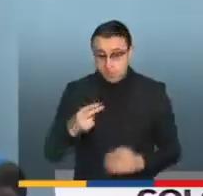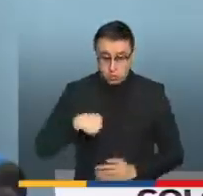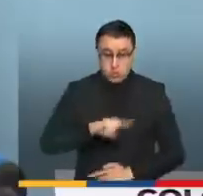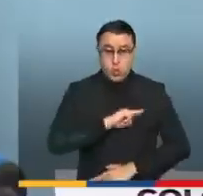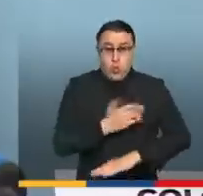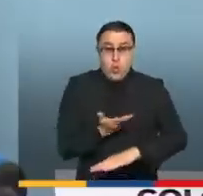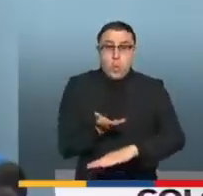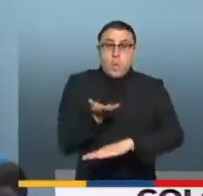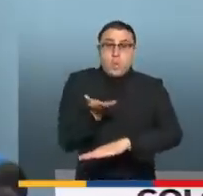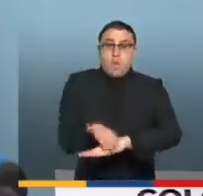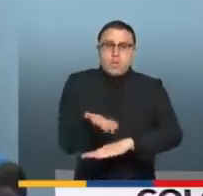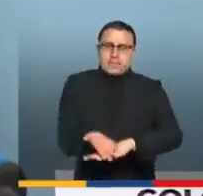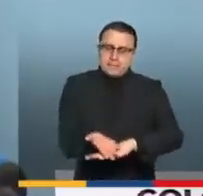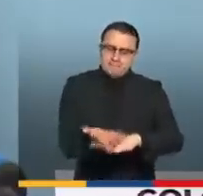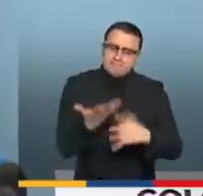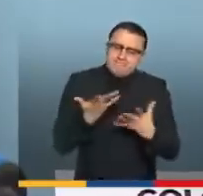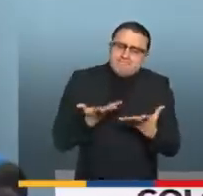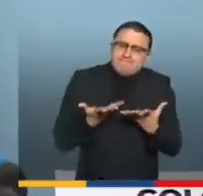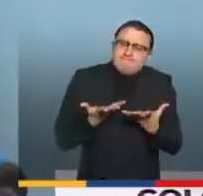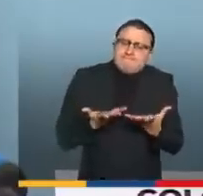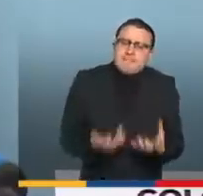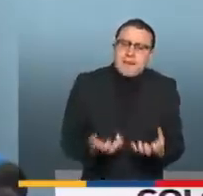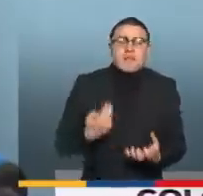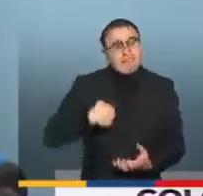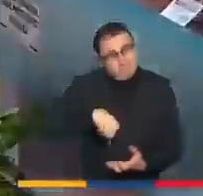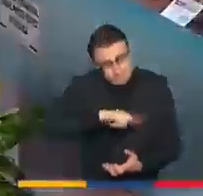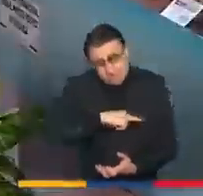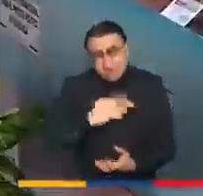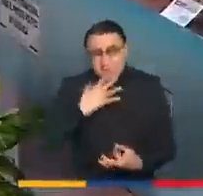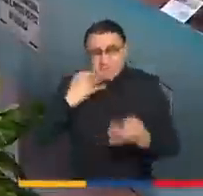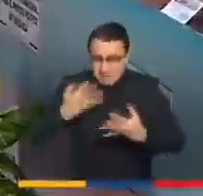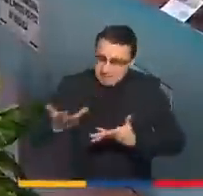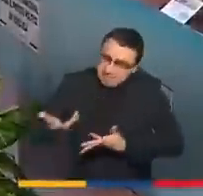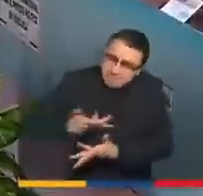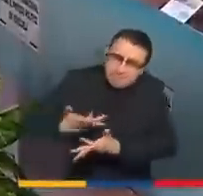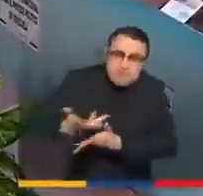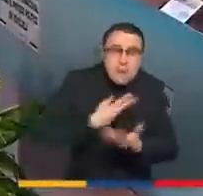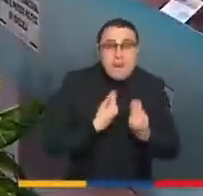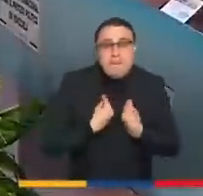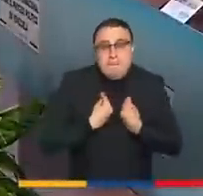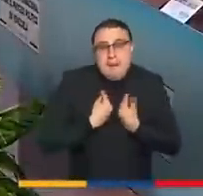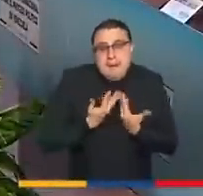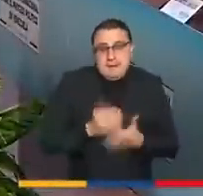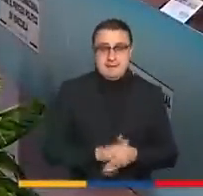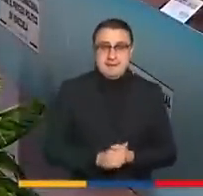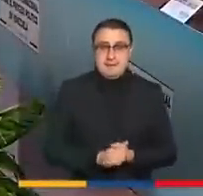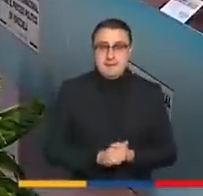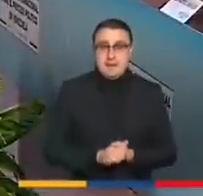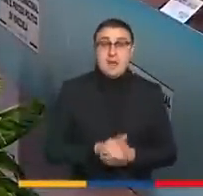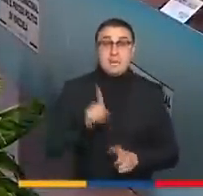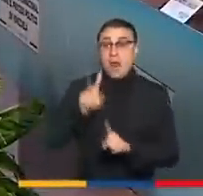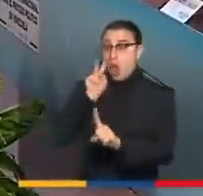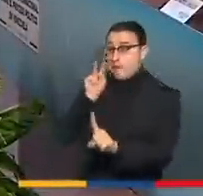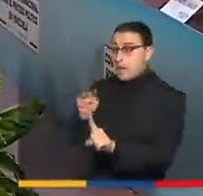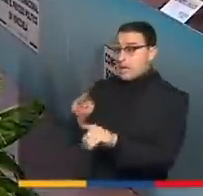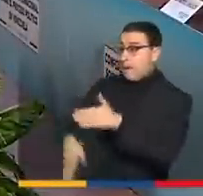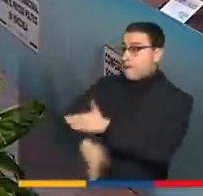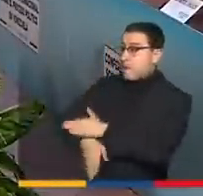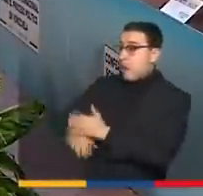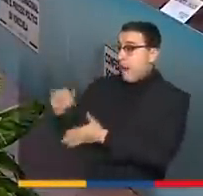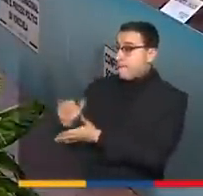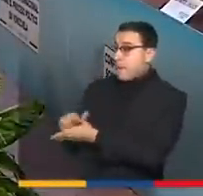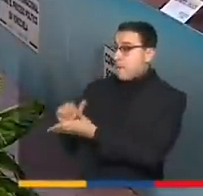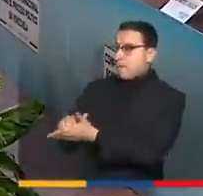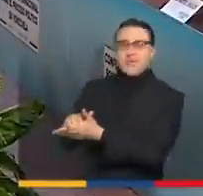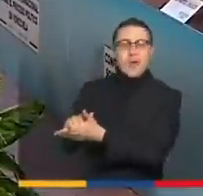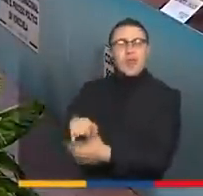hacer es que podemos convivir si miramos las cosas de manera diferente, si